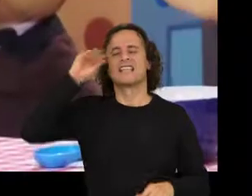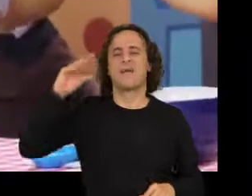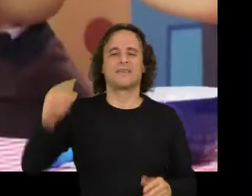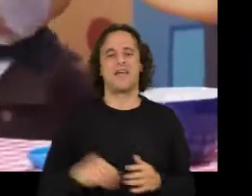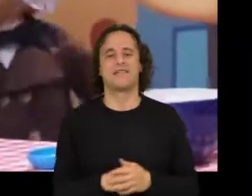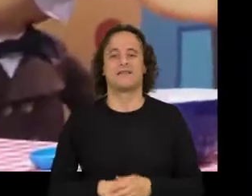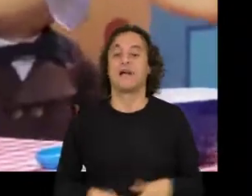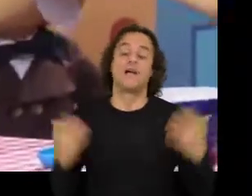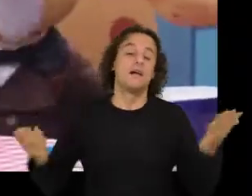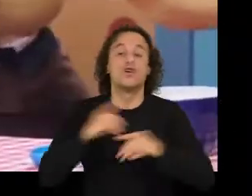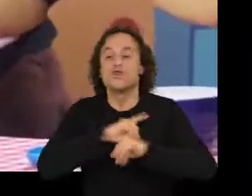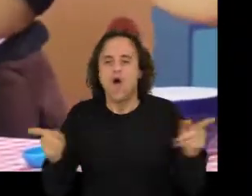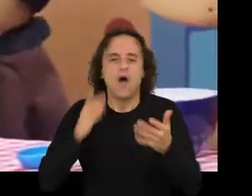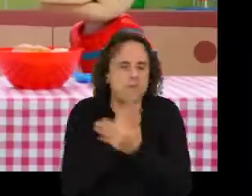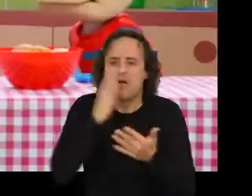¡No me